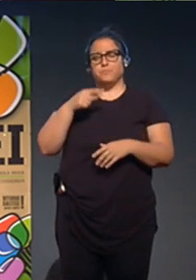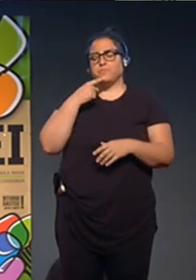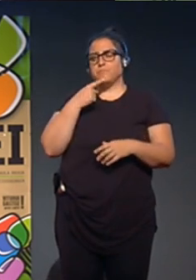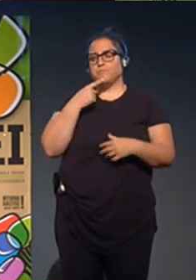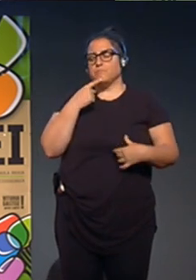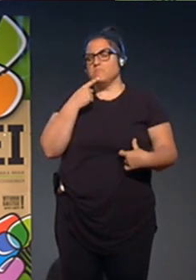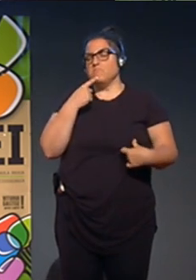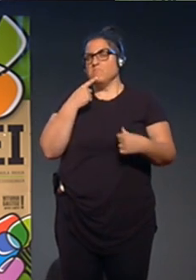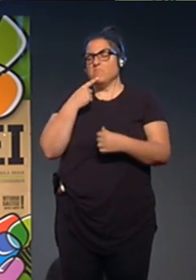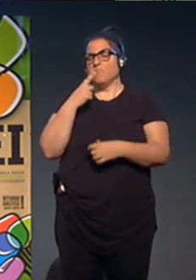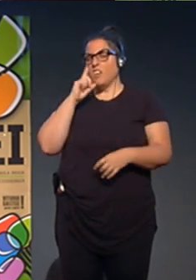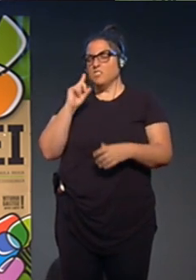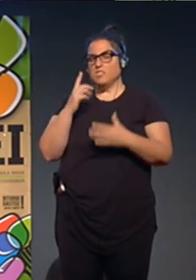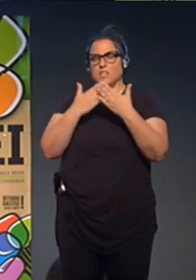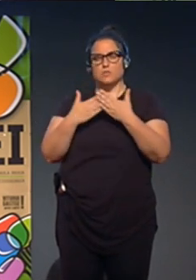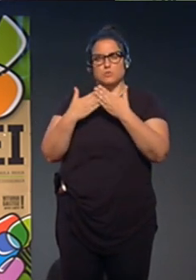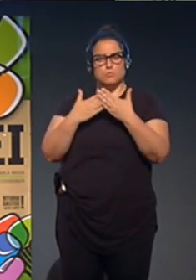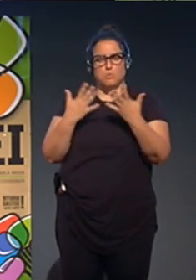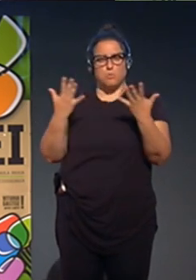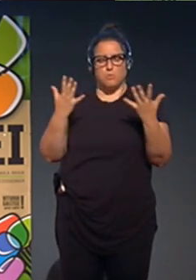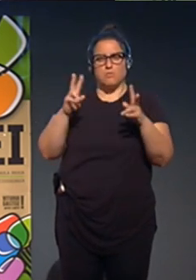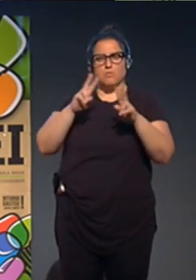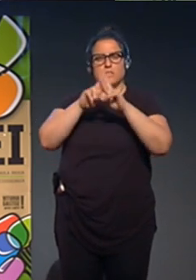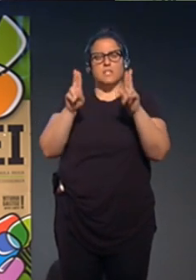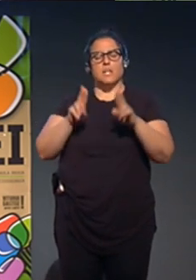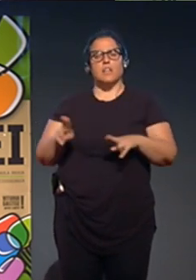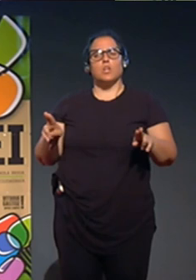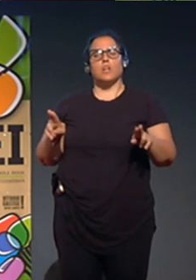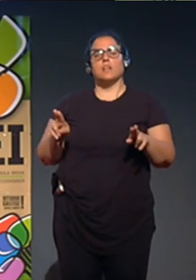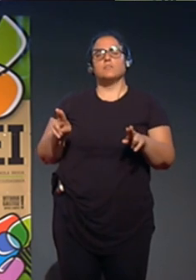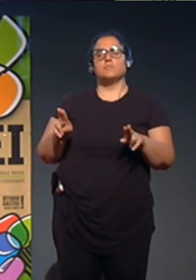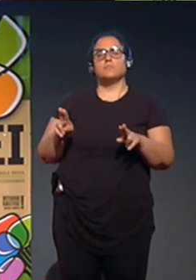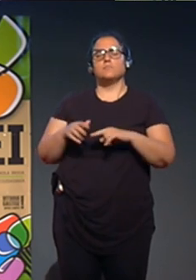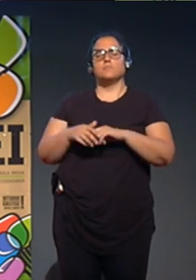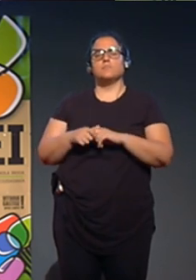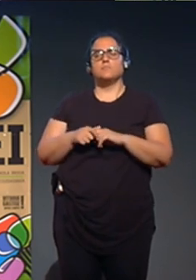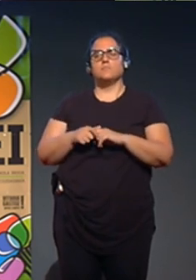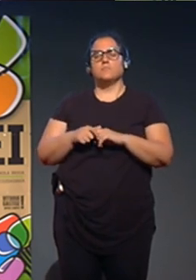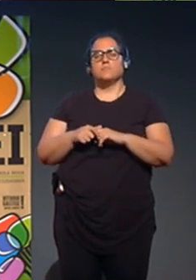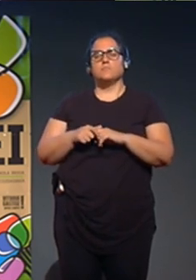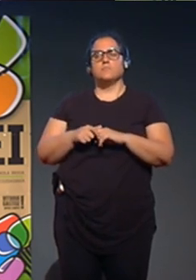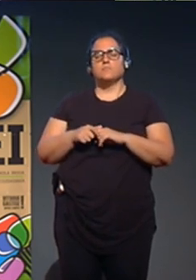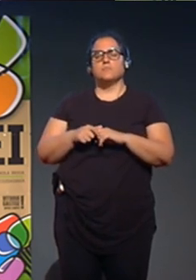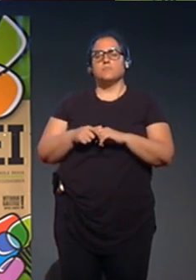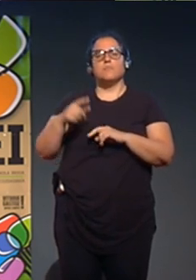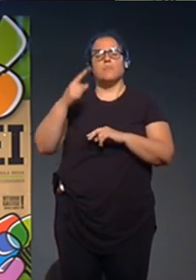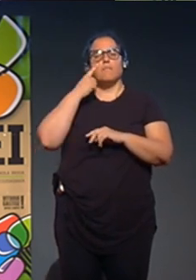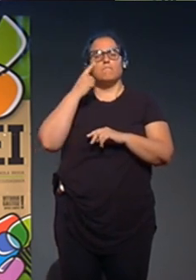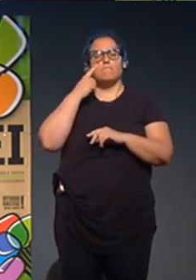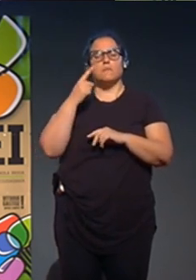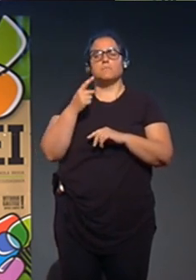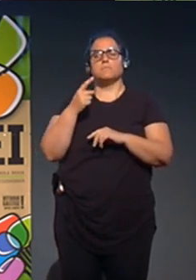qué tipo de estudio un estudio internacional que eh miraba Cuáles eran